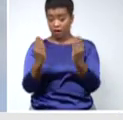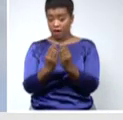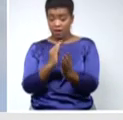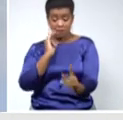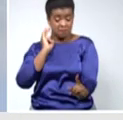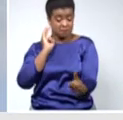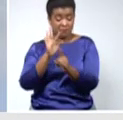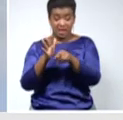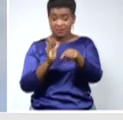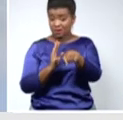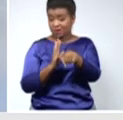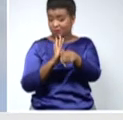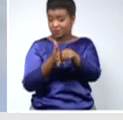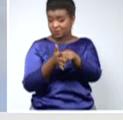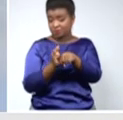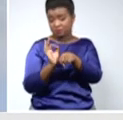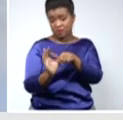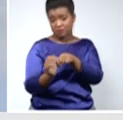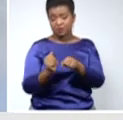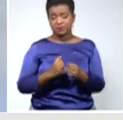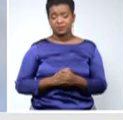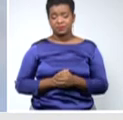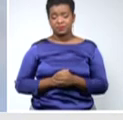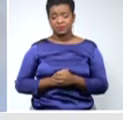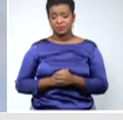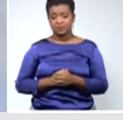pandemia, mantiene